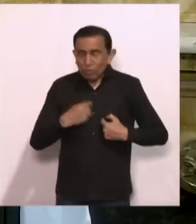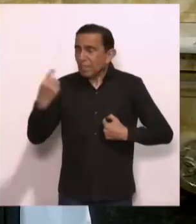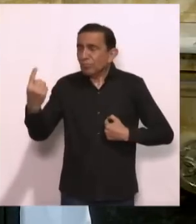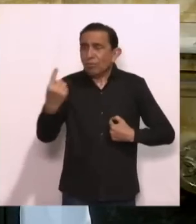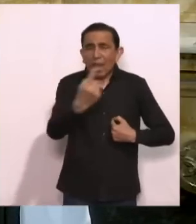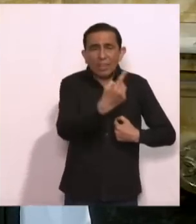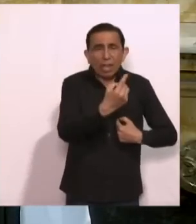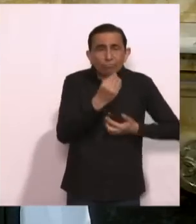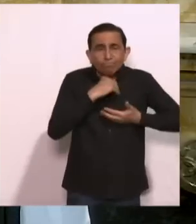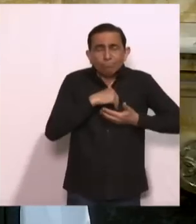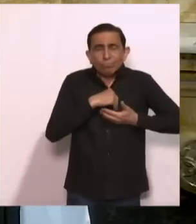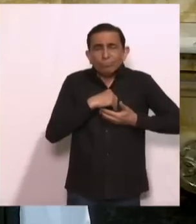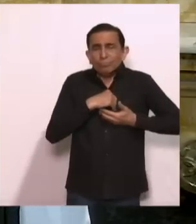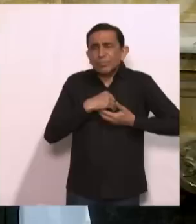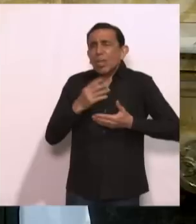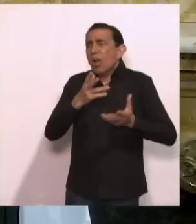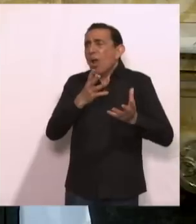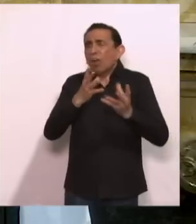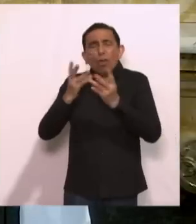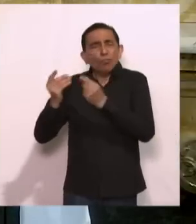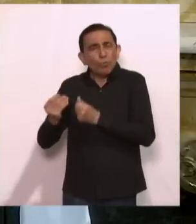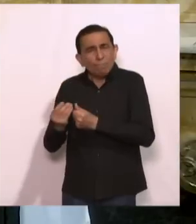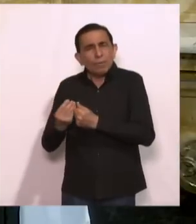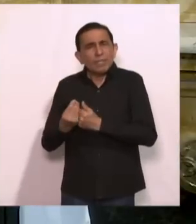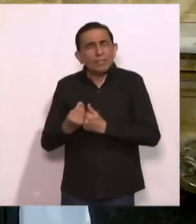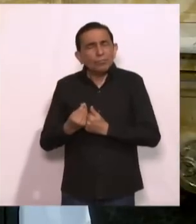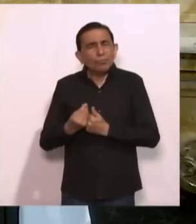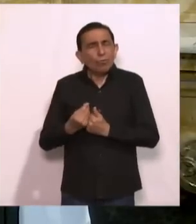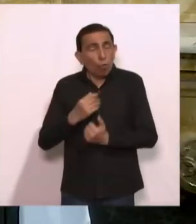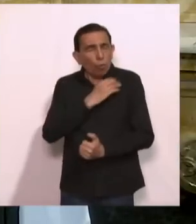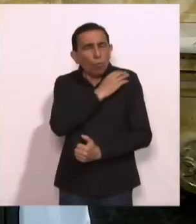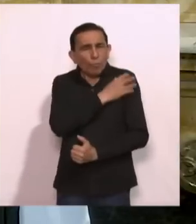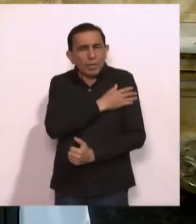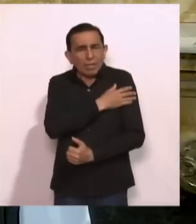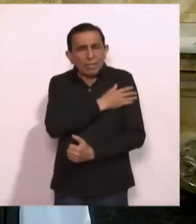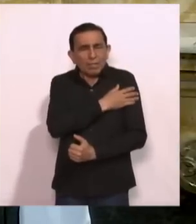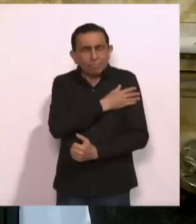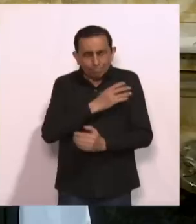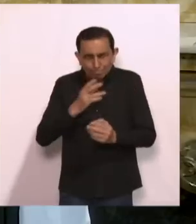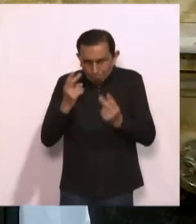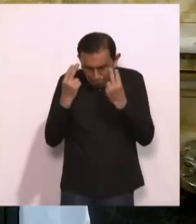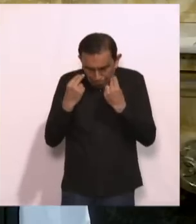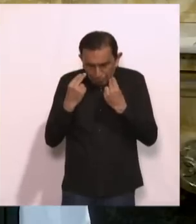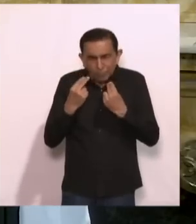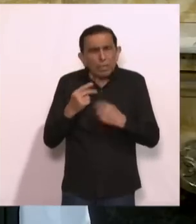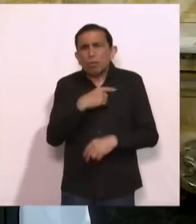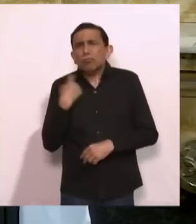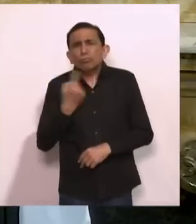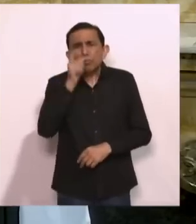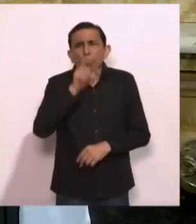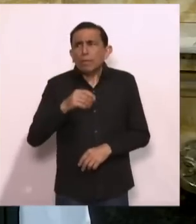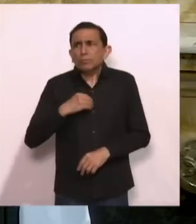cada uno de ustedes. Y con tu espíritu. Humildes y penitentes, nos reconocemos